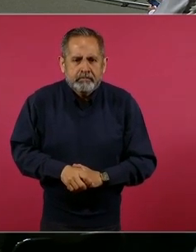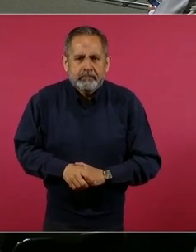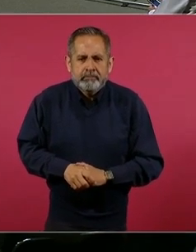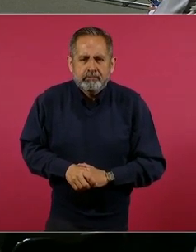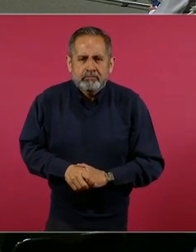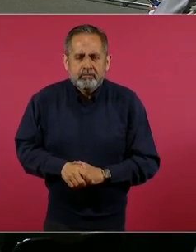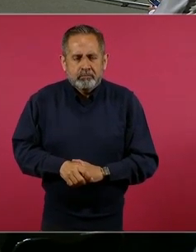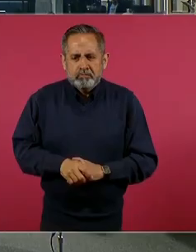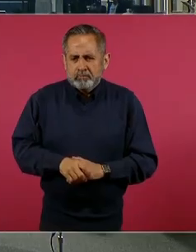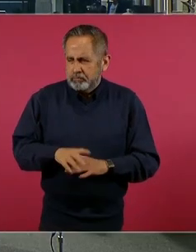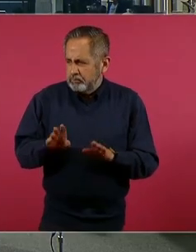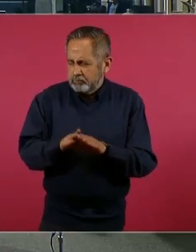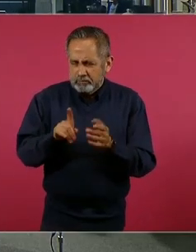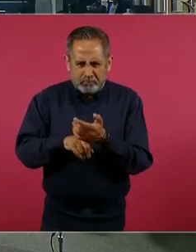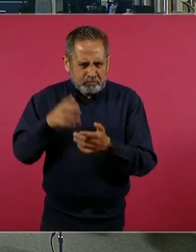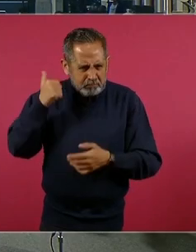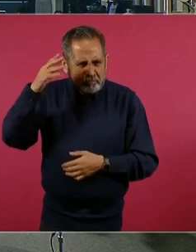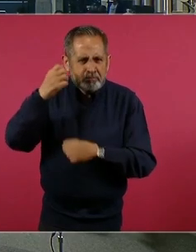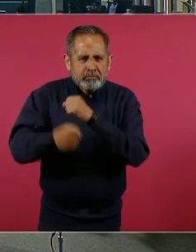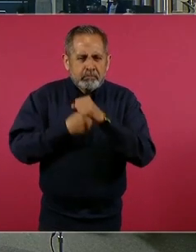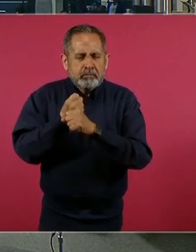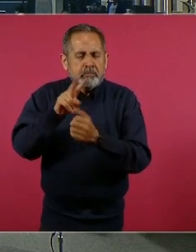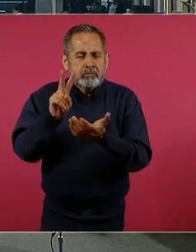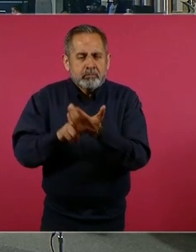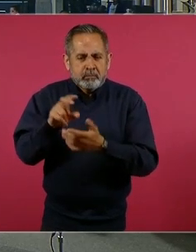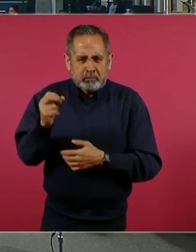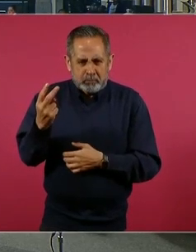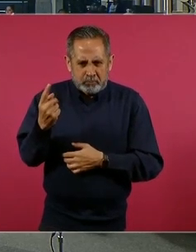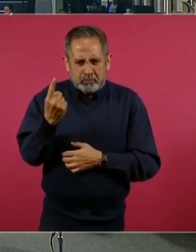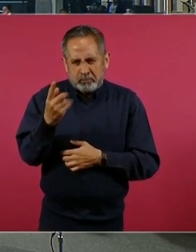fue como en el 2001